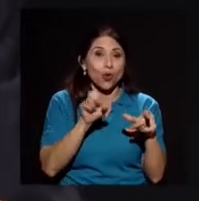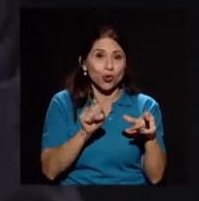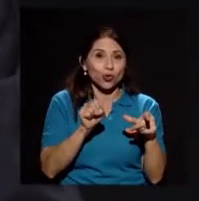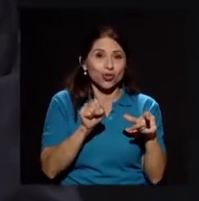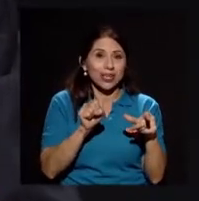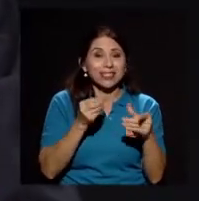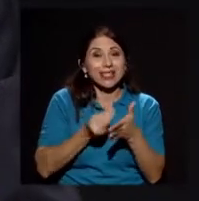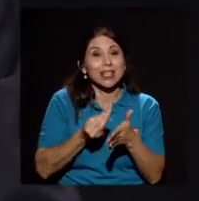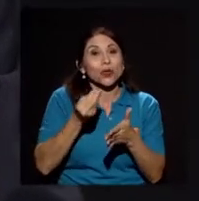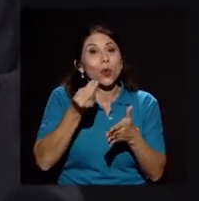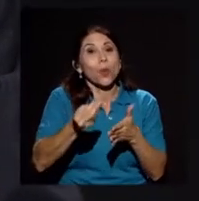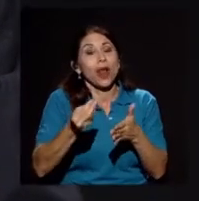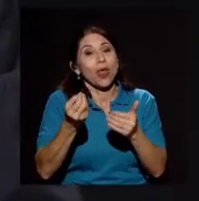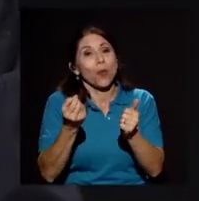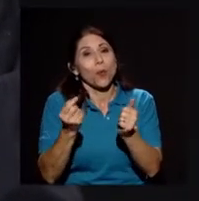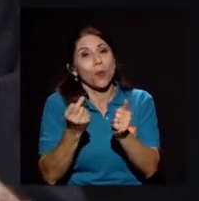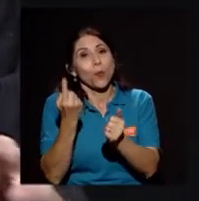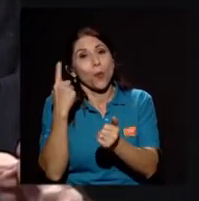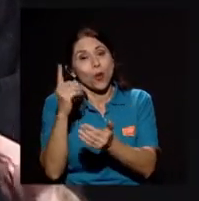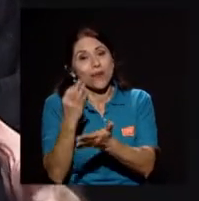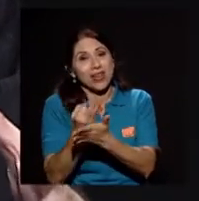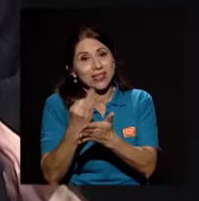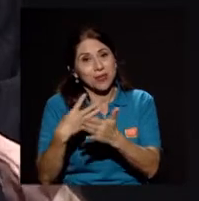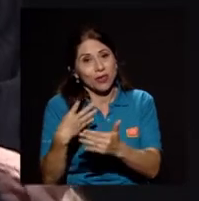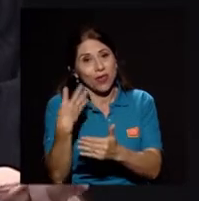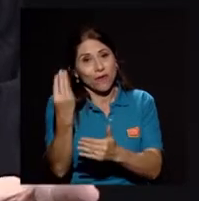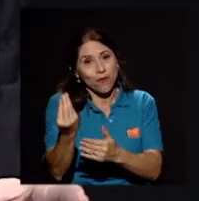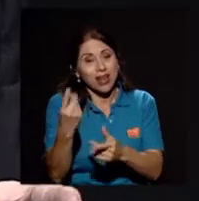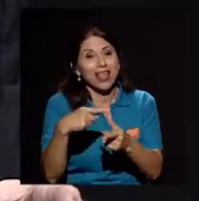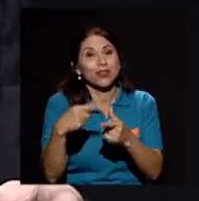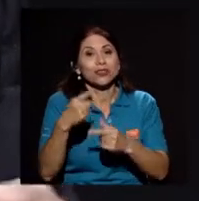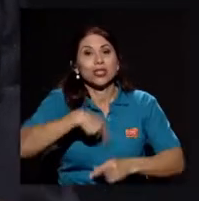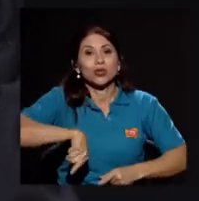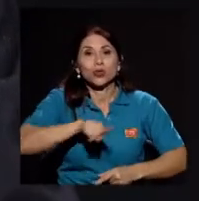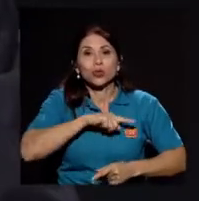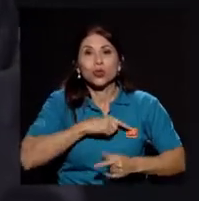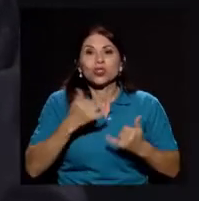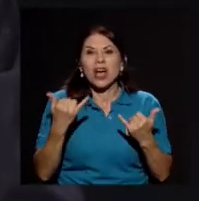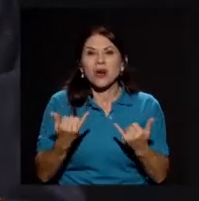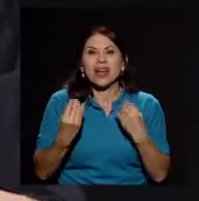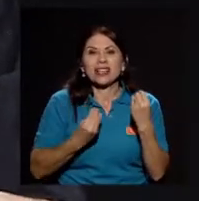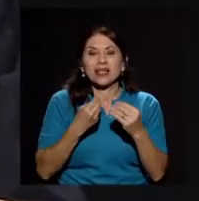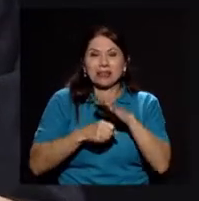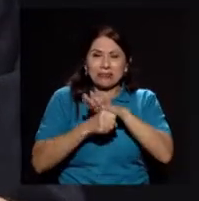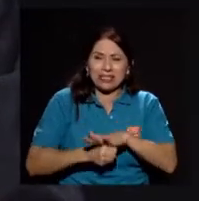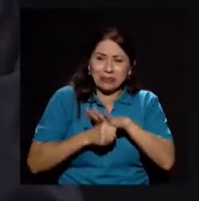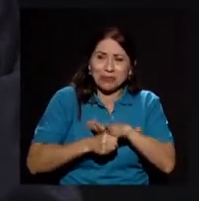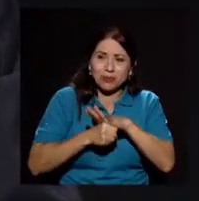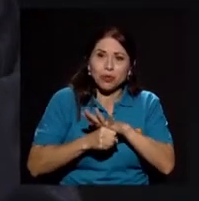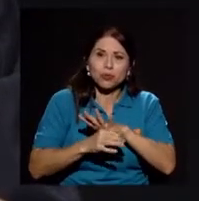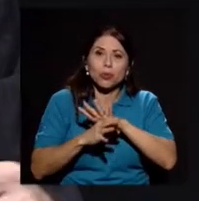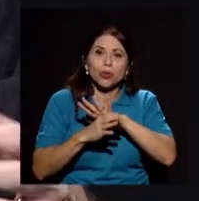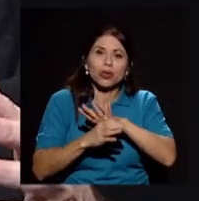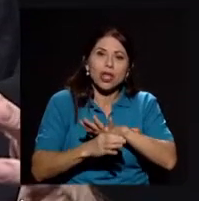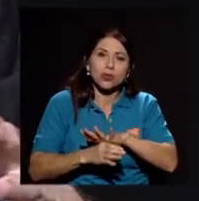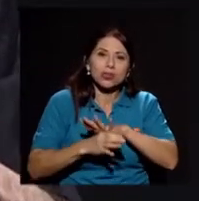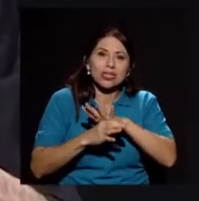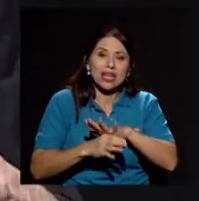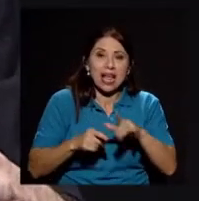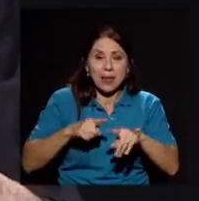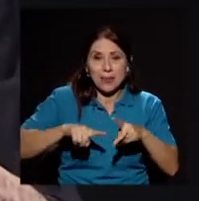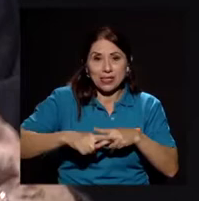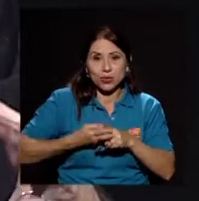financiamiento que viene de afuera otra vez encontramos la forma de reducir la presión que empezó a mediados de este año yo